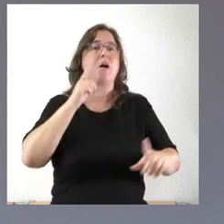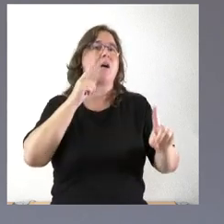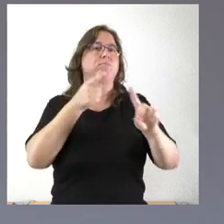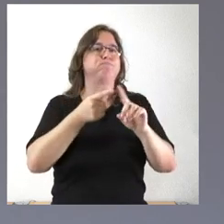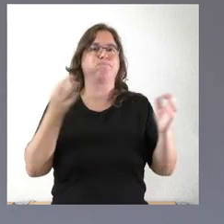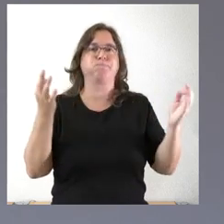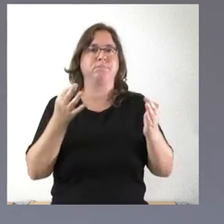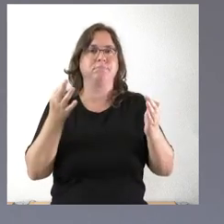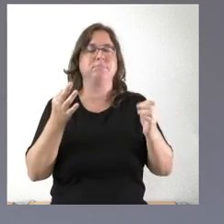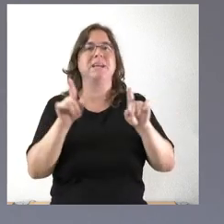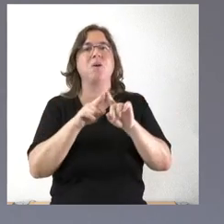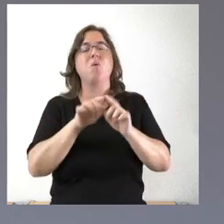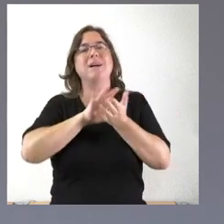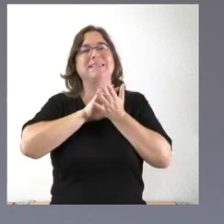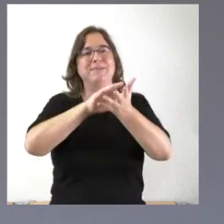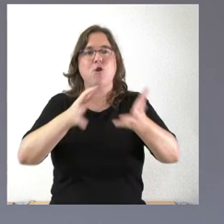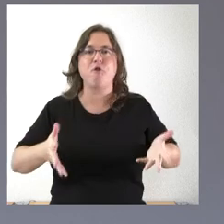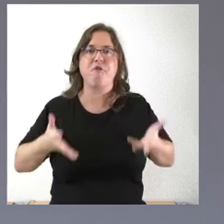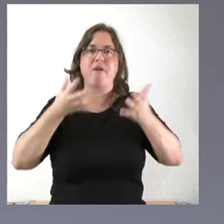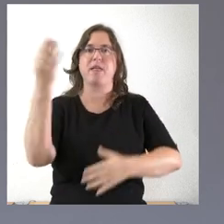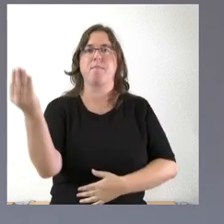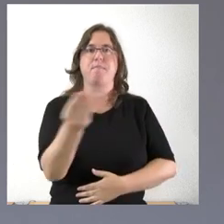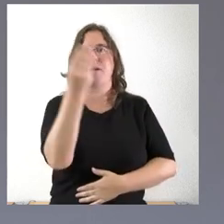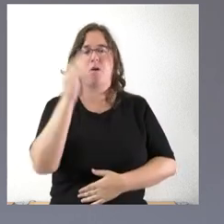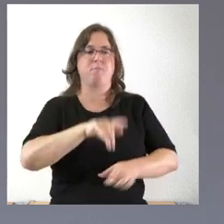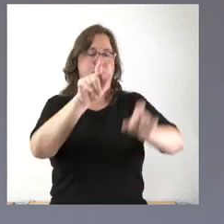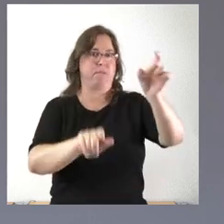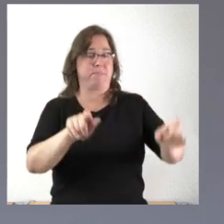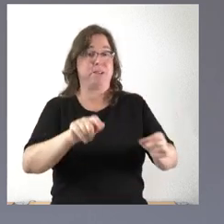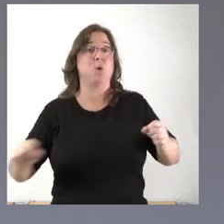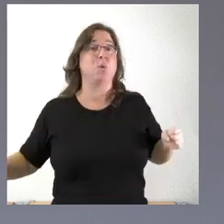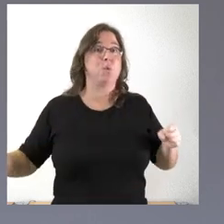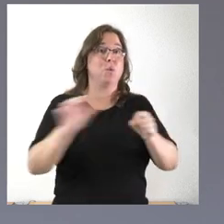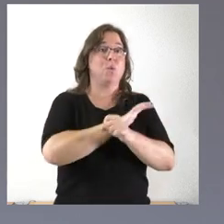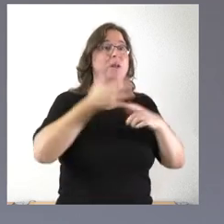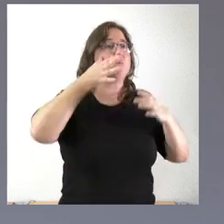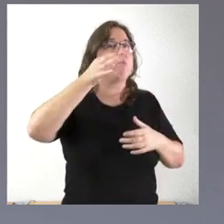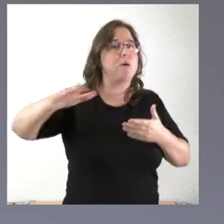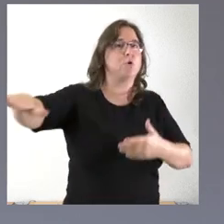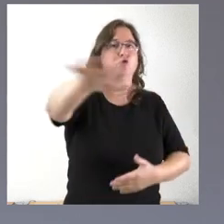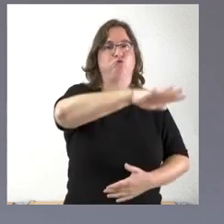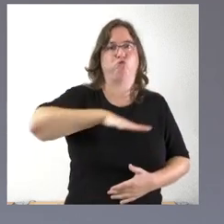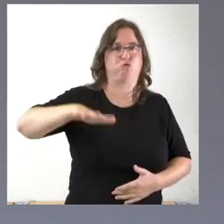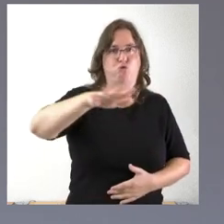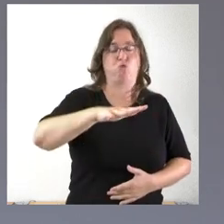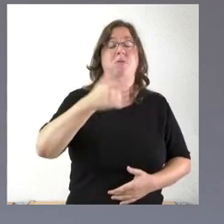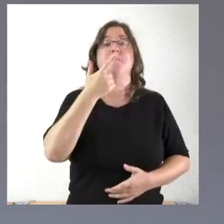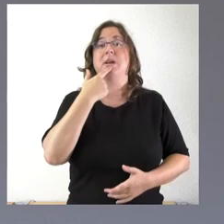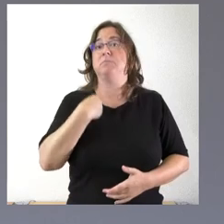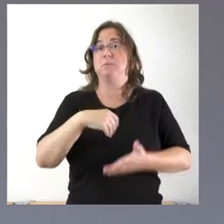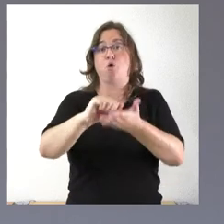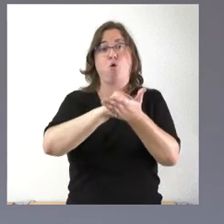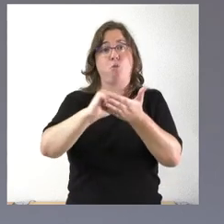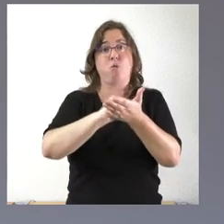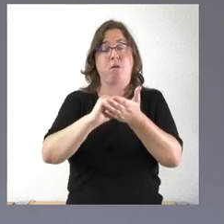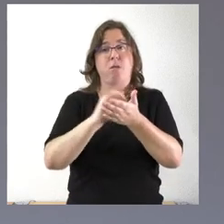es dar un mejor servicio a los ciudadanos, llegar a todos los municipios, y en lo que se refiere al borrador que nos lo trasladaron desde